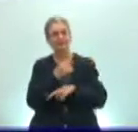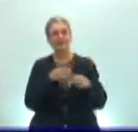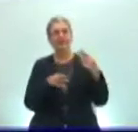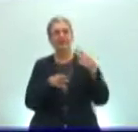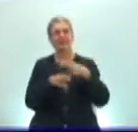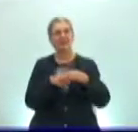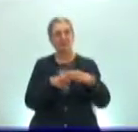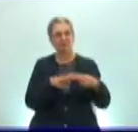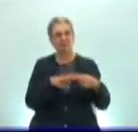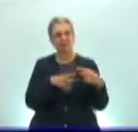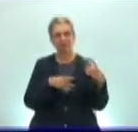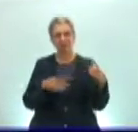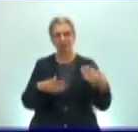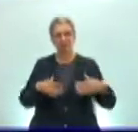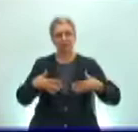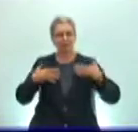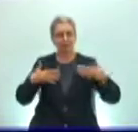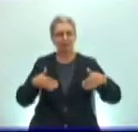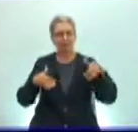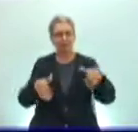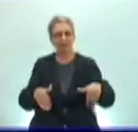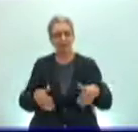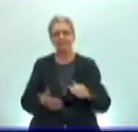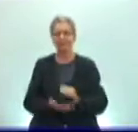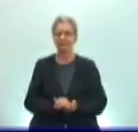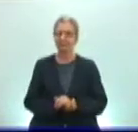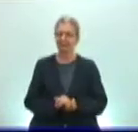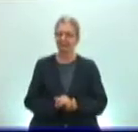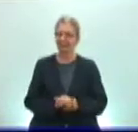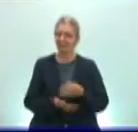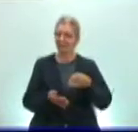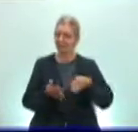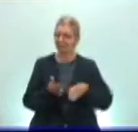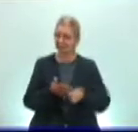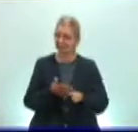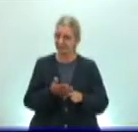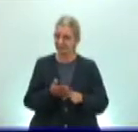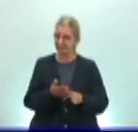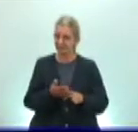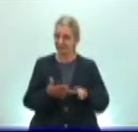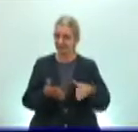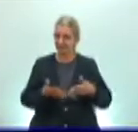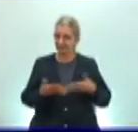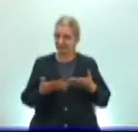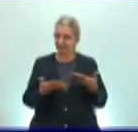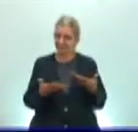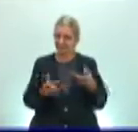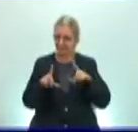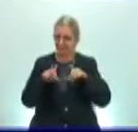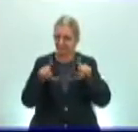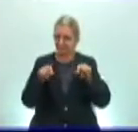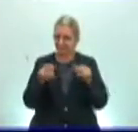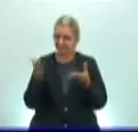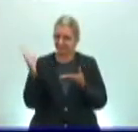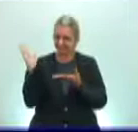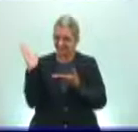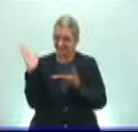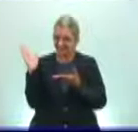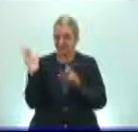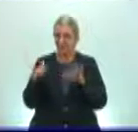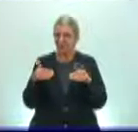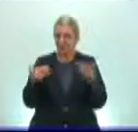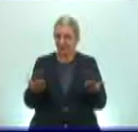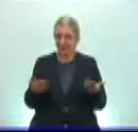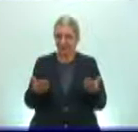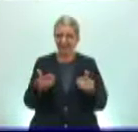historia contemporánea. Como vemos a continuación y le ofrecemos en pantalla, nos estamos refiriendo